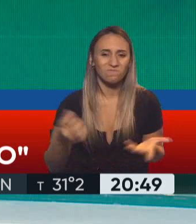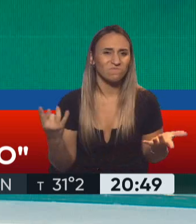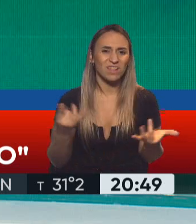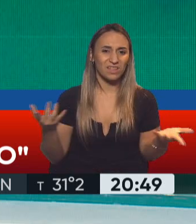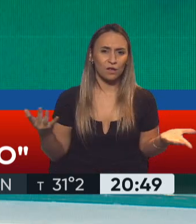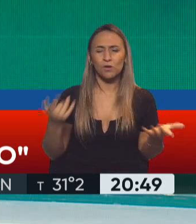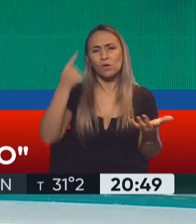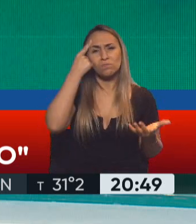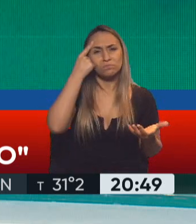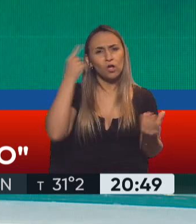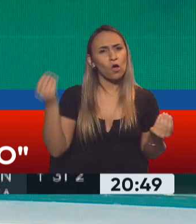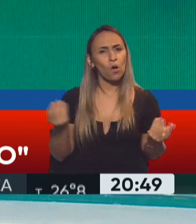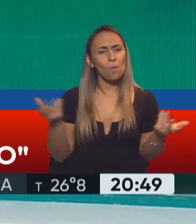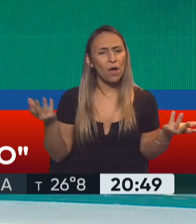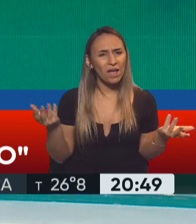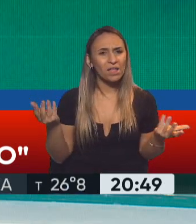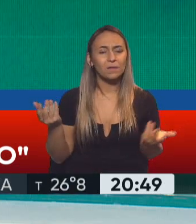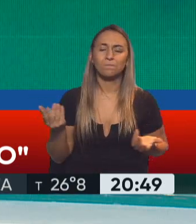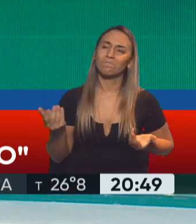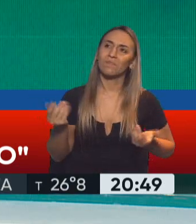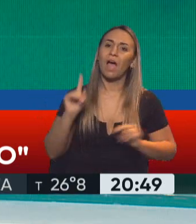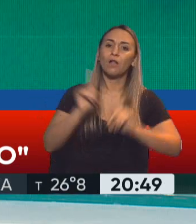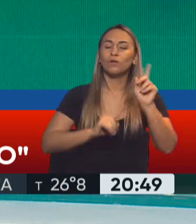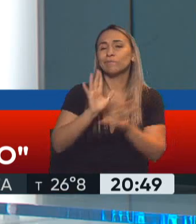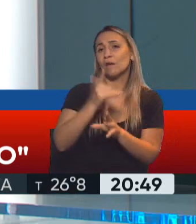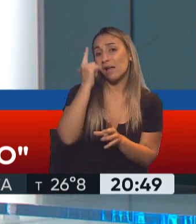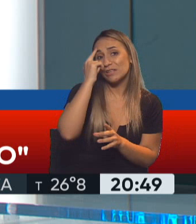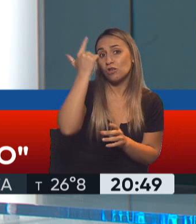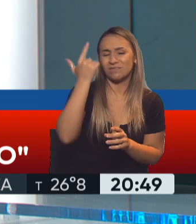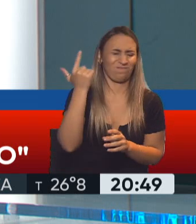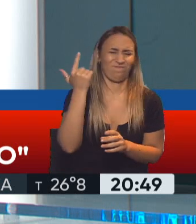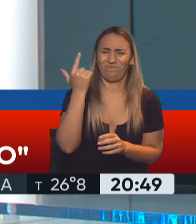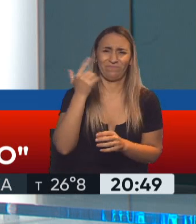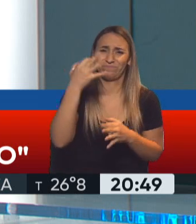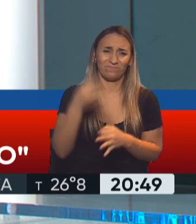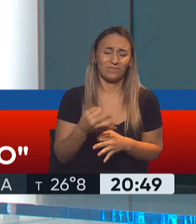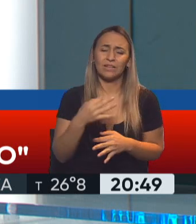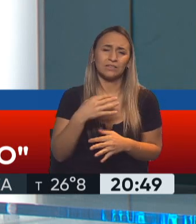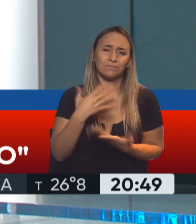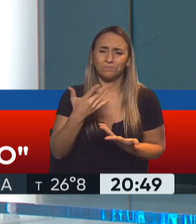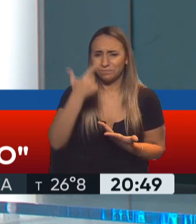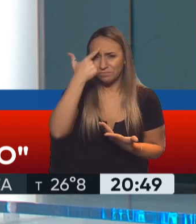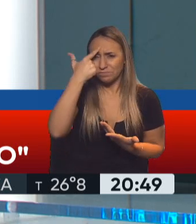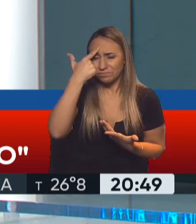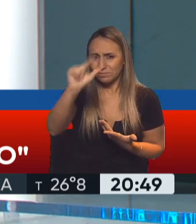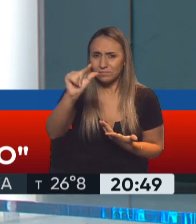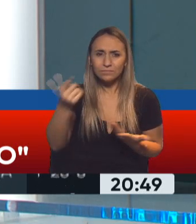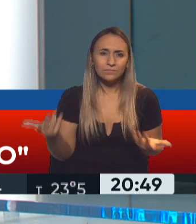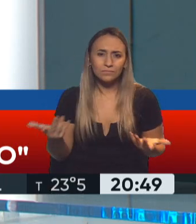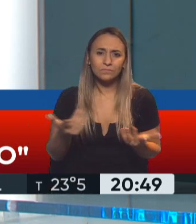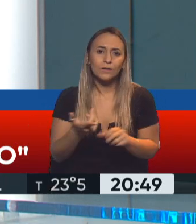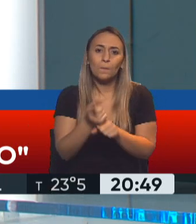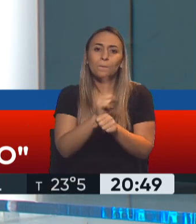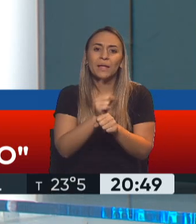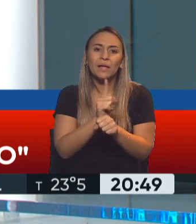puede de caroní los centros están no tan torpes tan torpes no hay que decir que volvieron en color de la